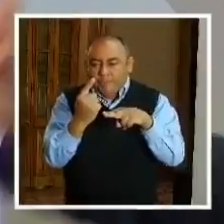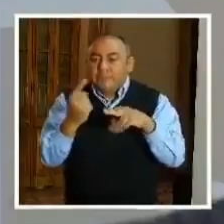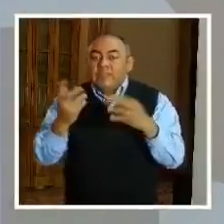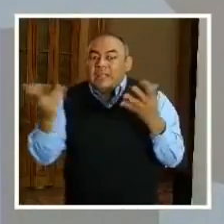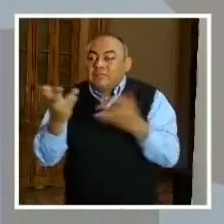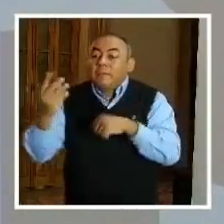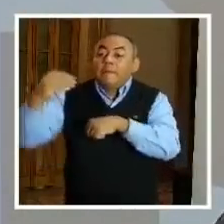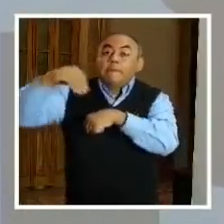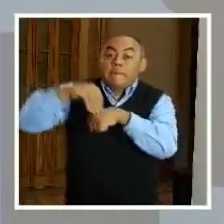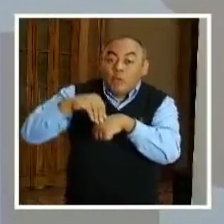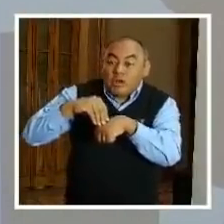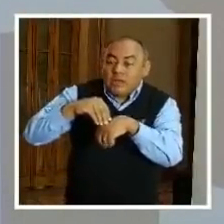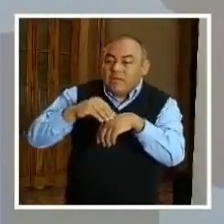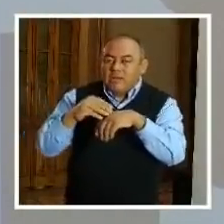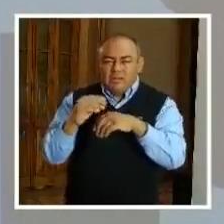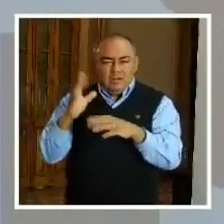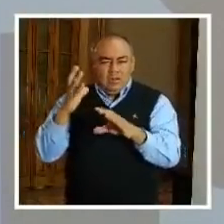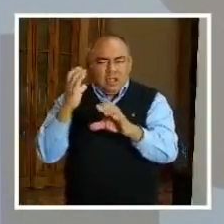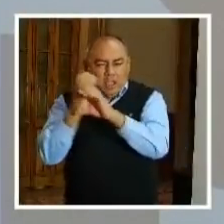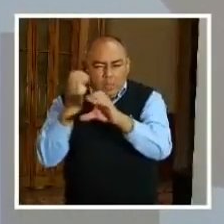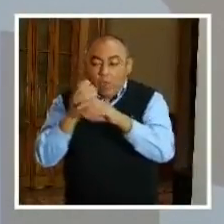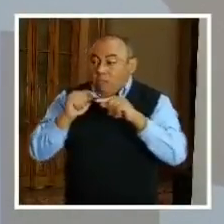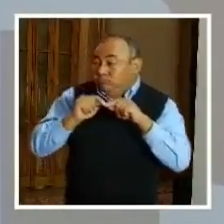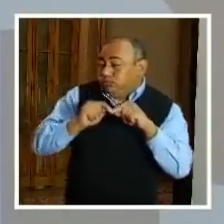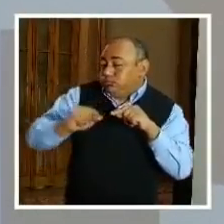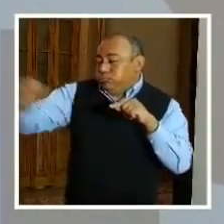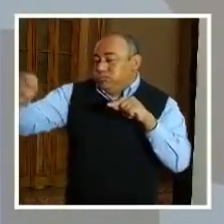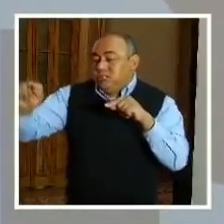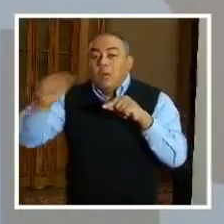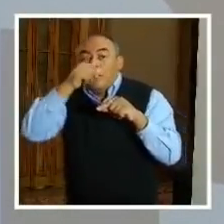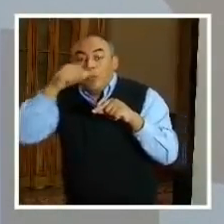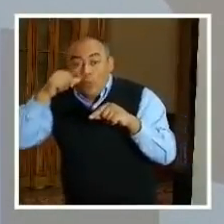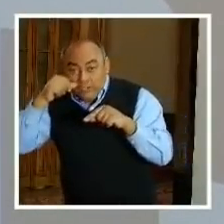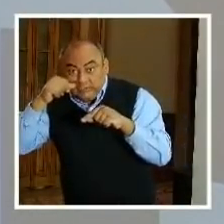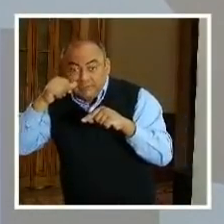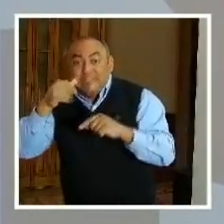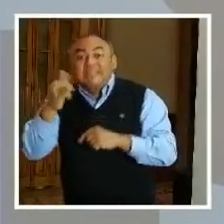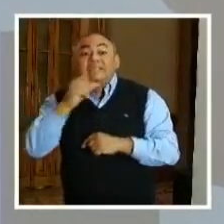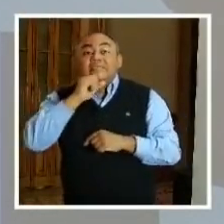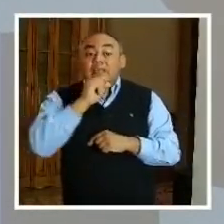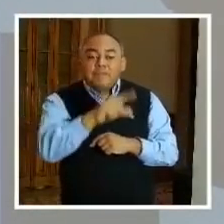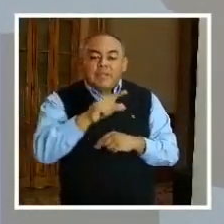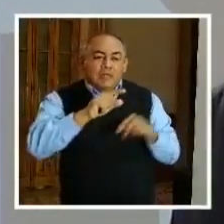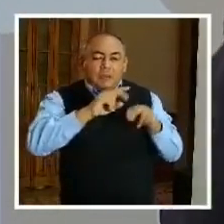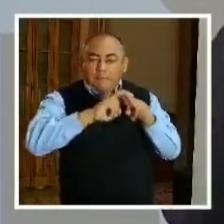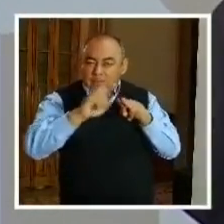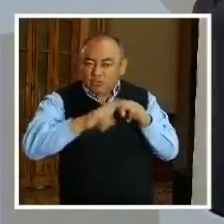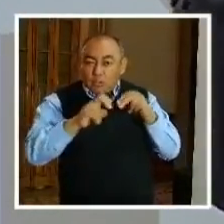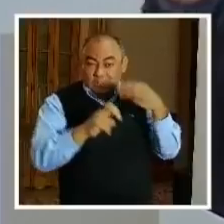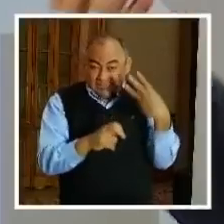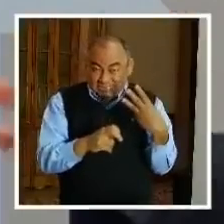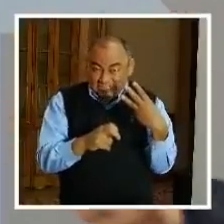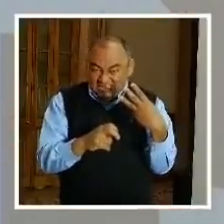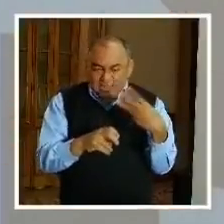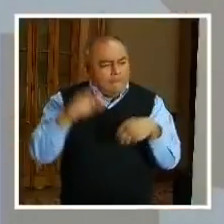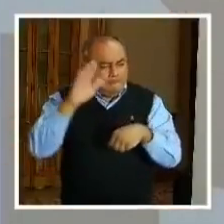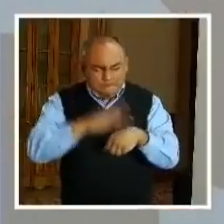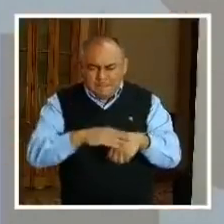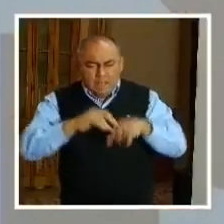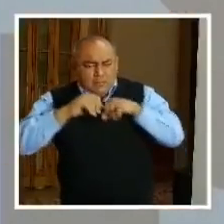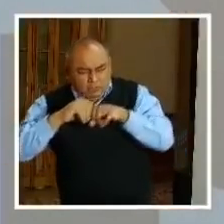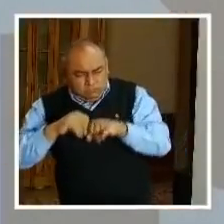hasta Juárez y la línea 3, que quedó mocha, vamos a ampliarla también con